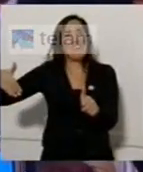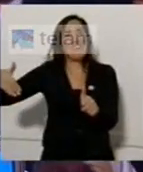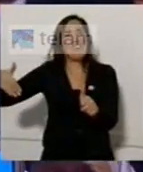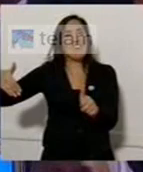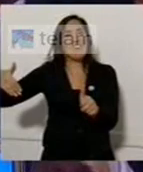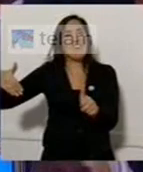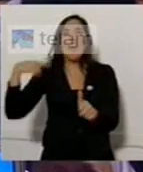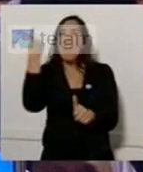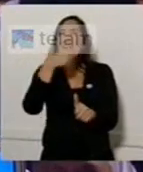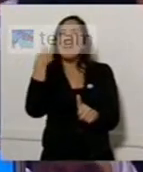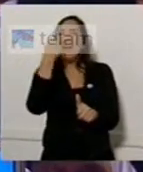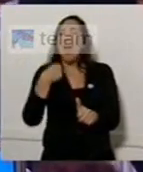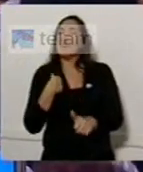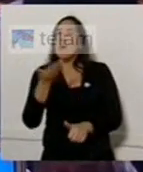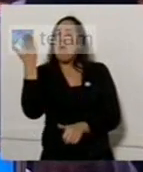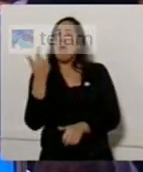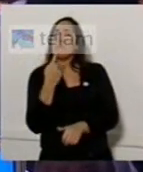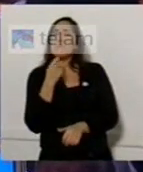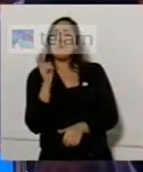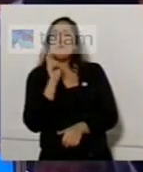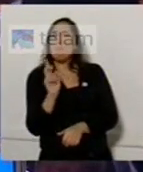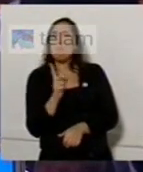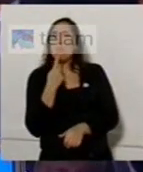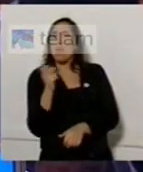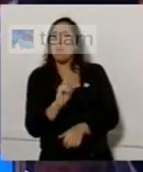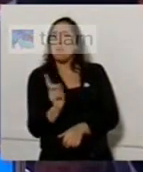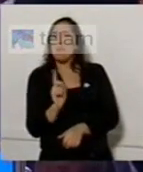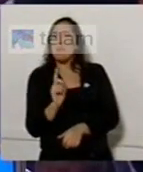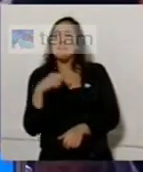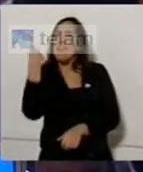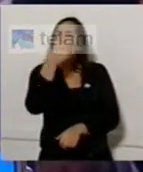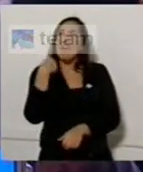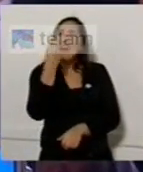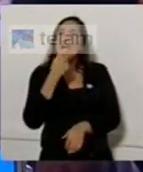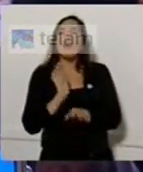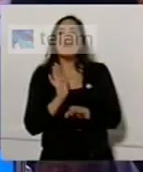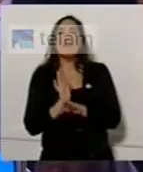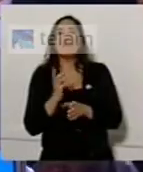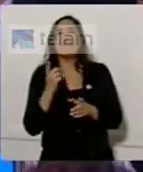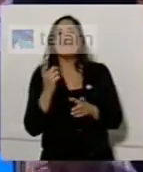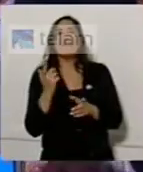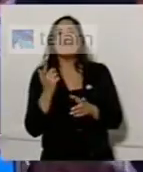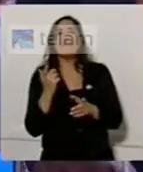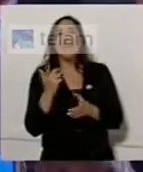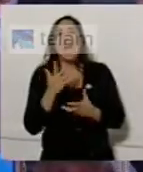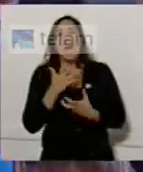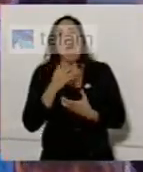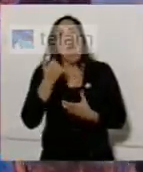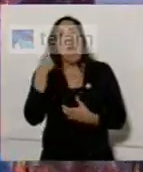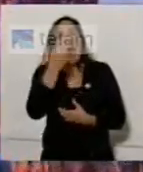su cara, no lo había notado, un gesto de angustia,